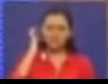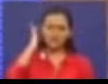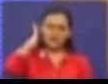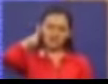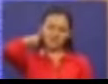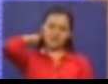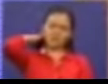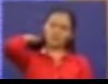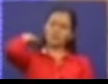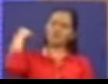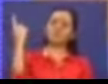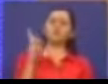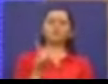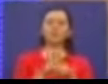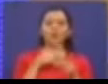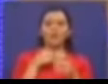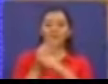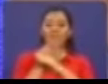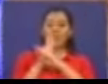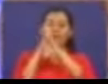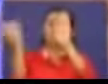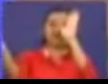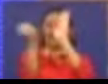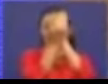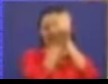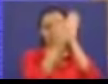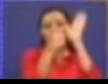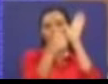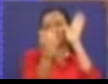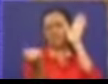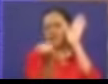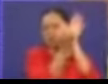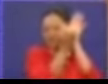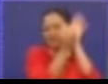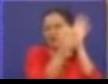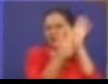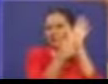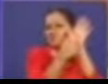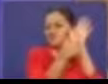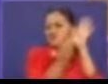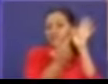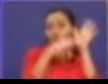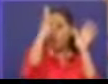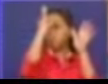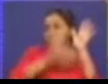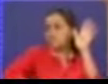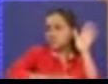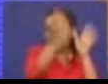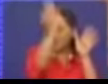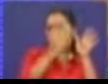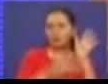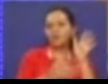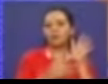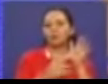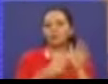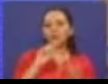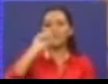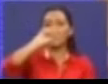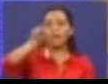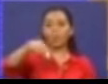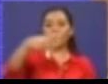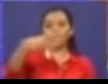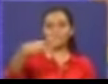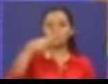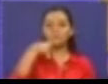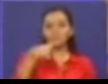al pasado. Se defendió y lo apuñalaron en la mano, lo agredieron, tuvo que ir al hospital, etc. Y Ecoavisa, ¿qué saca?